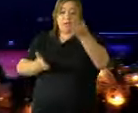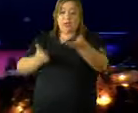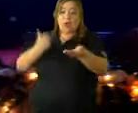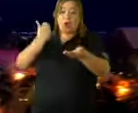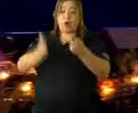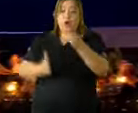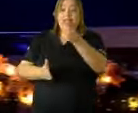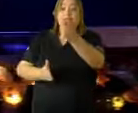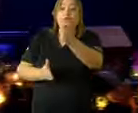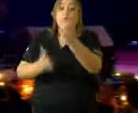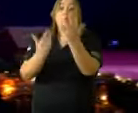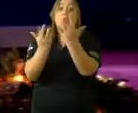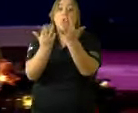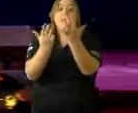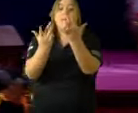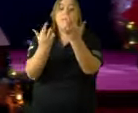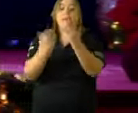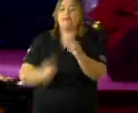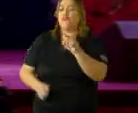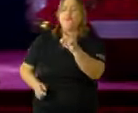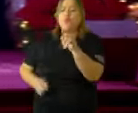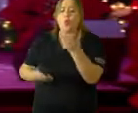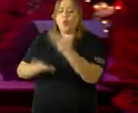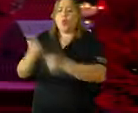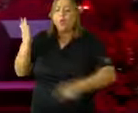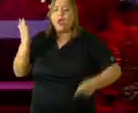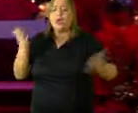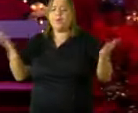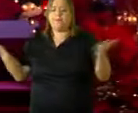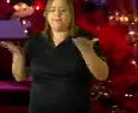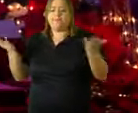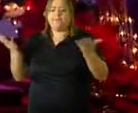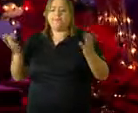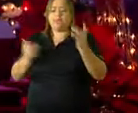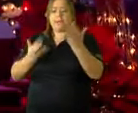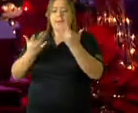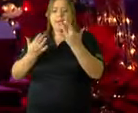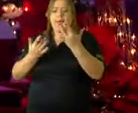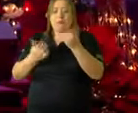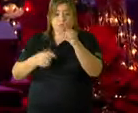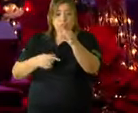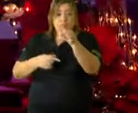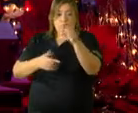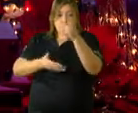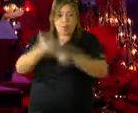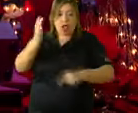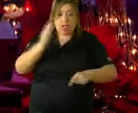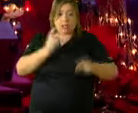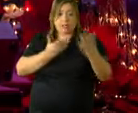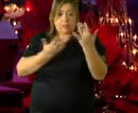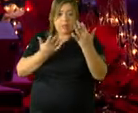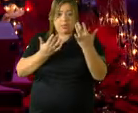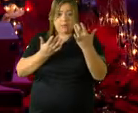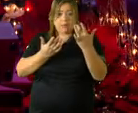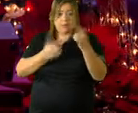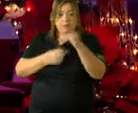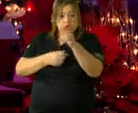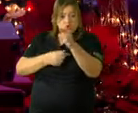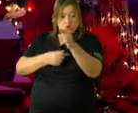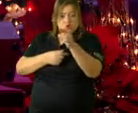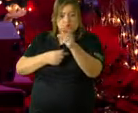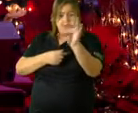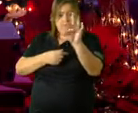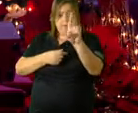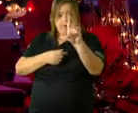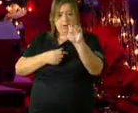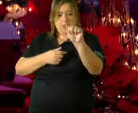lo cambie. ¿Qué es lo que tú esperas? ¿Qué tú esperas? ¿Qué tú esperas? ¿Qué ustedes, Frankie, qué tú